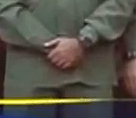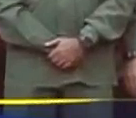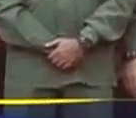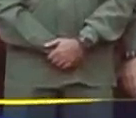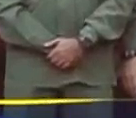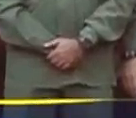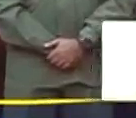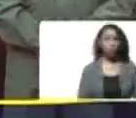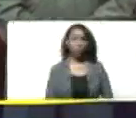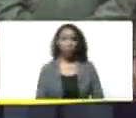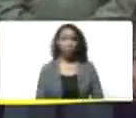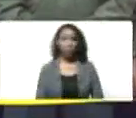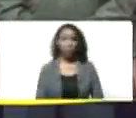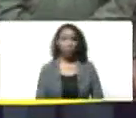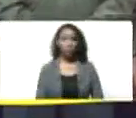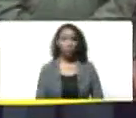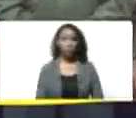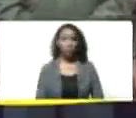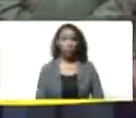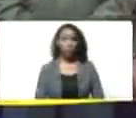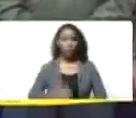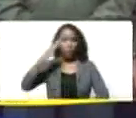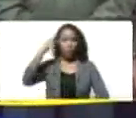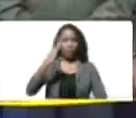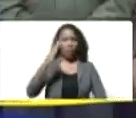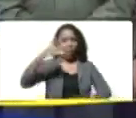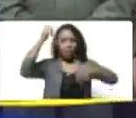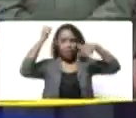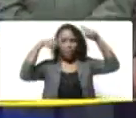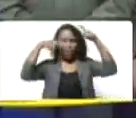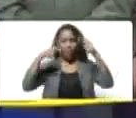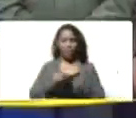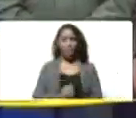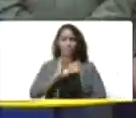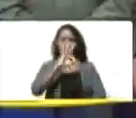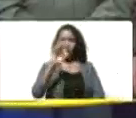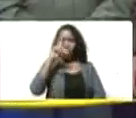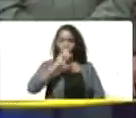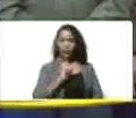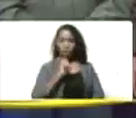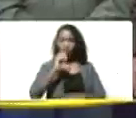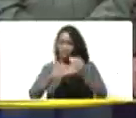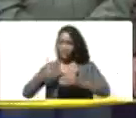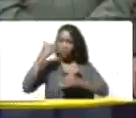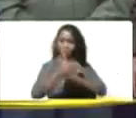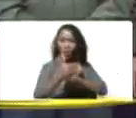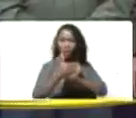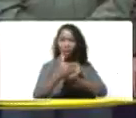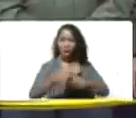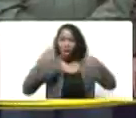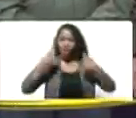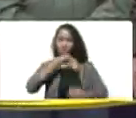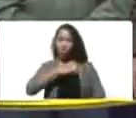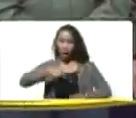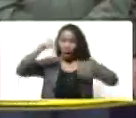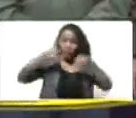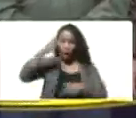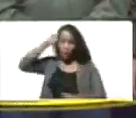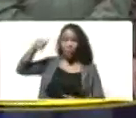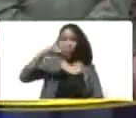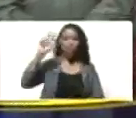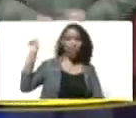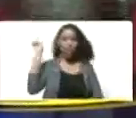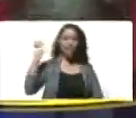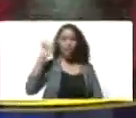del comandante Chávez, comandante Chávez, 30 años después, aquí está el pueblo de